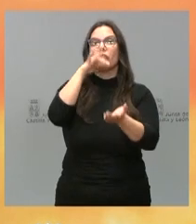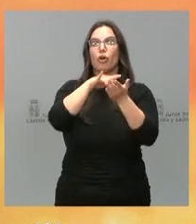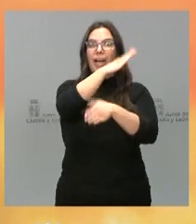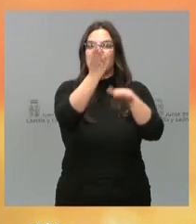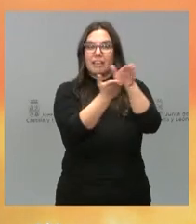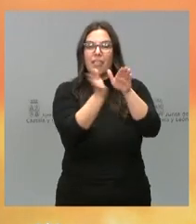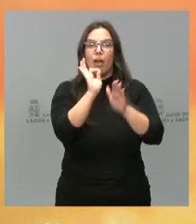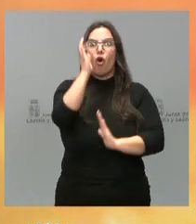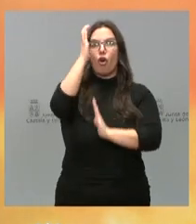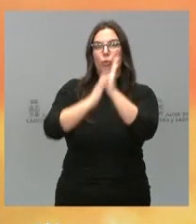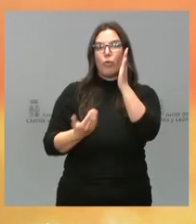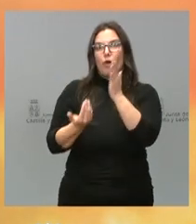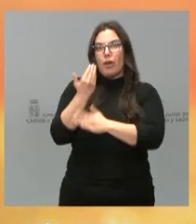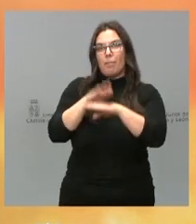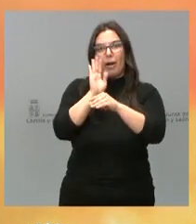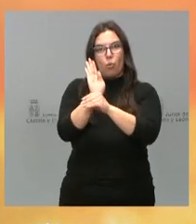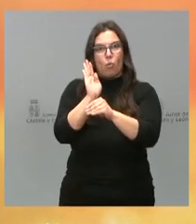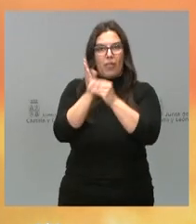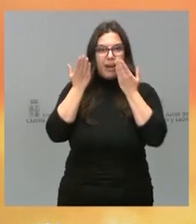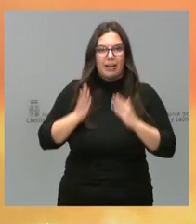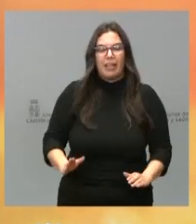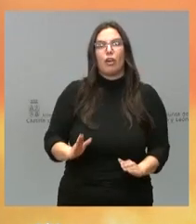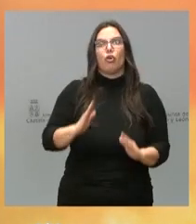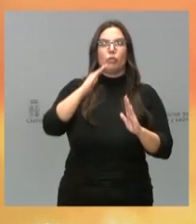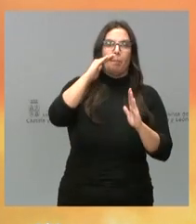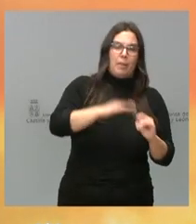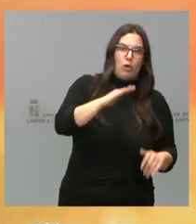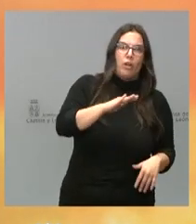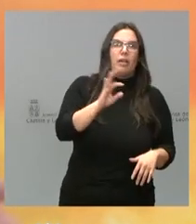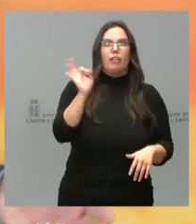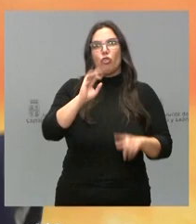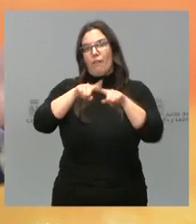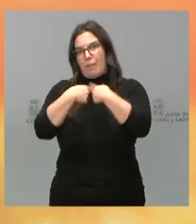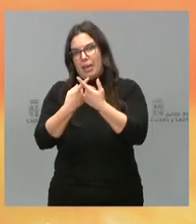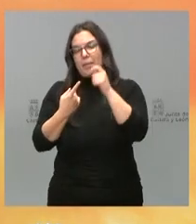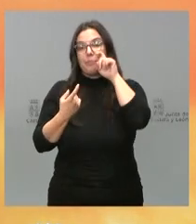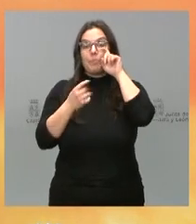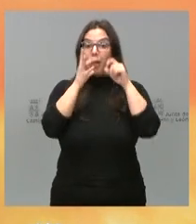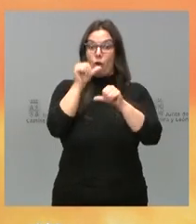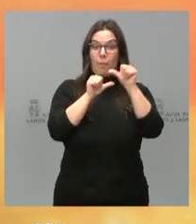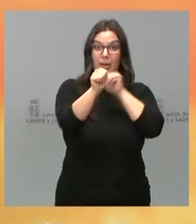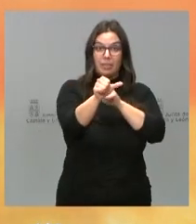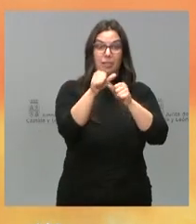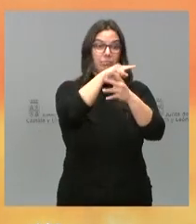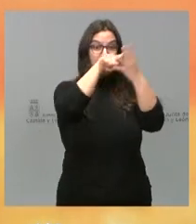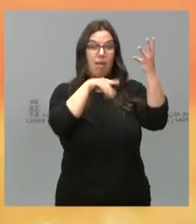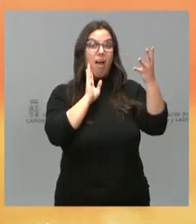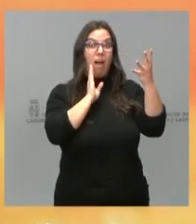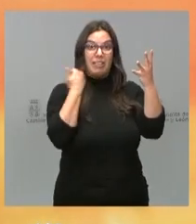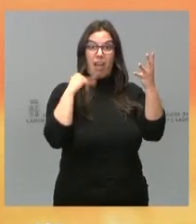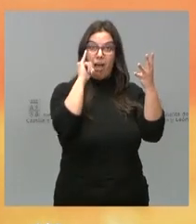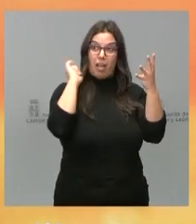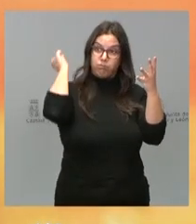de jornada para cuidar menores y familiares Y a partir de ahora junto con todas estas medidas